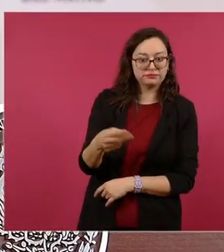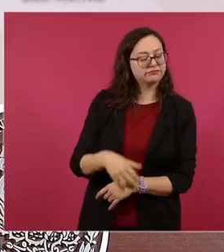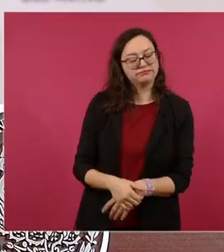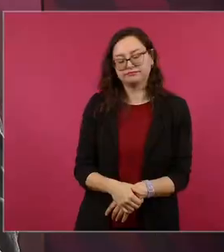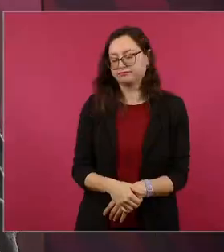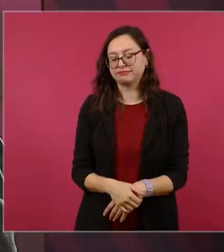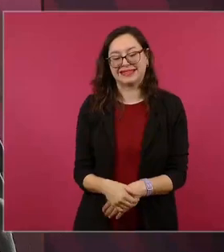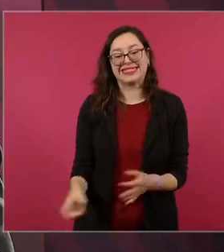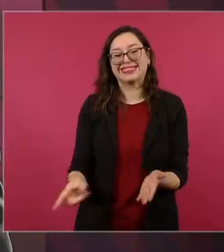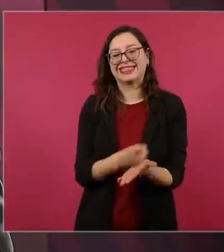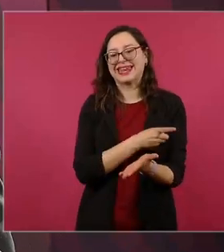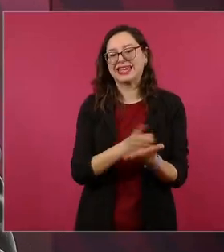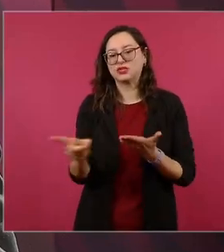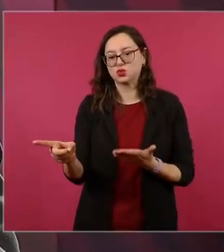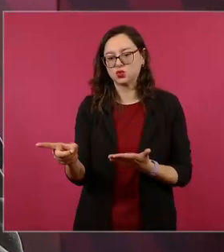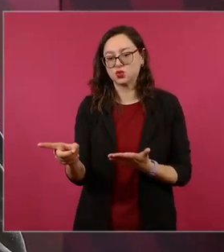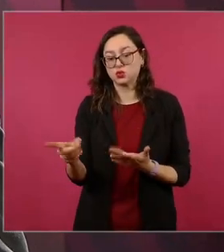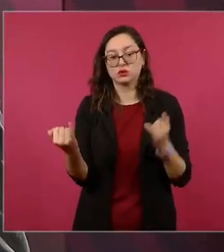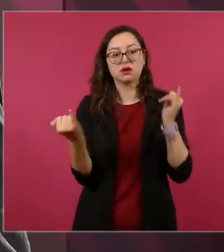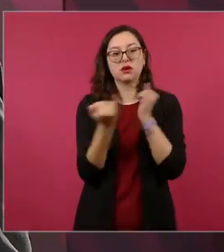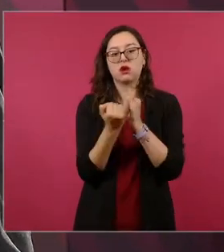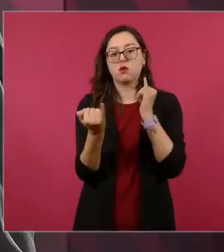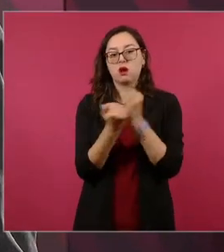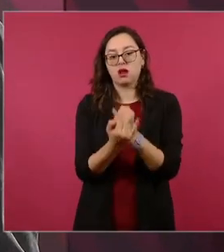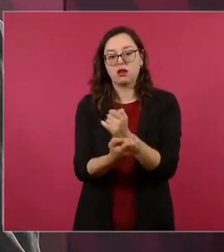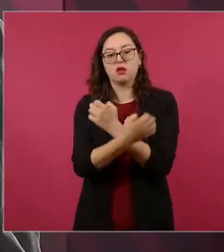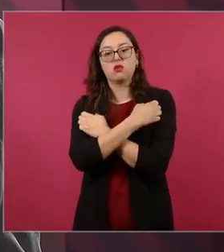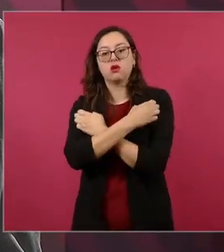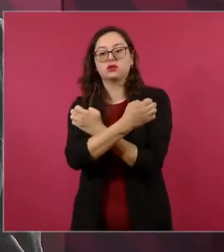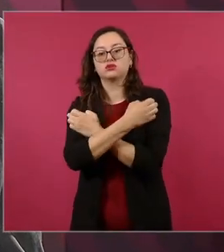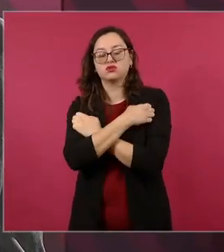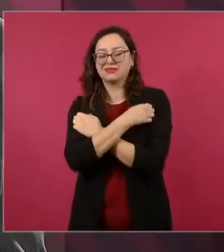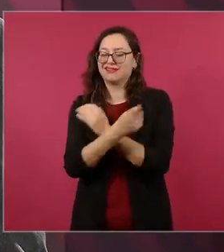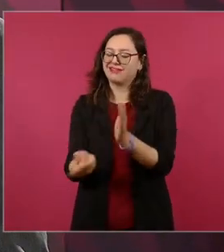que la educación pública.